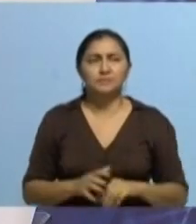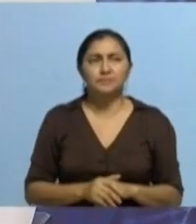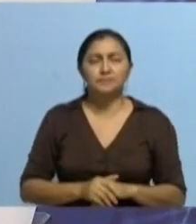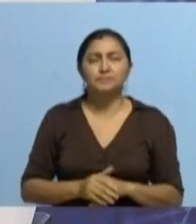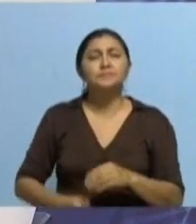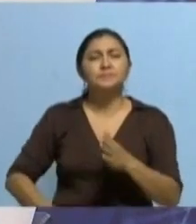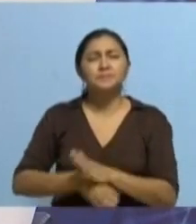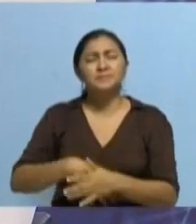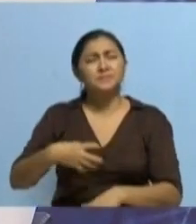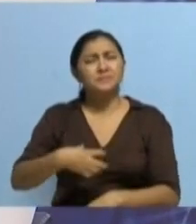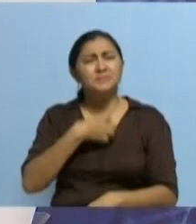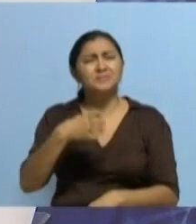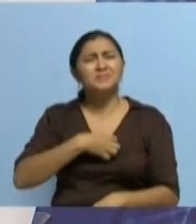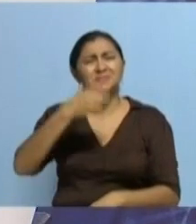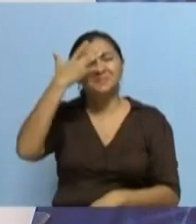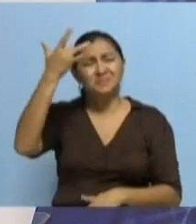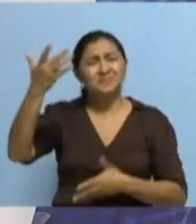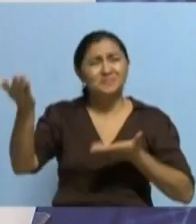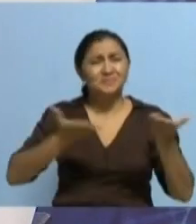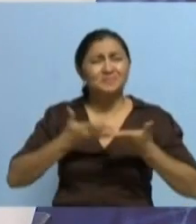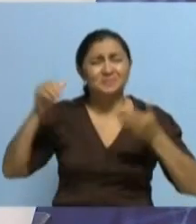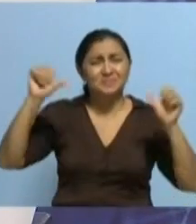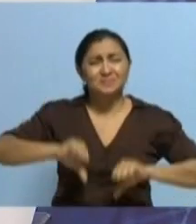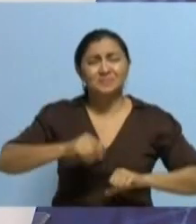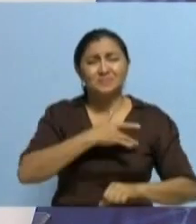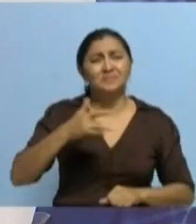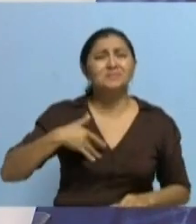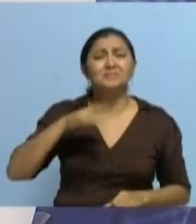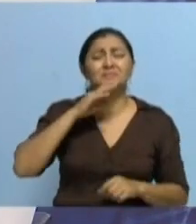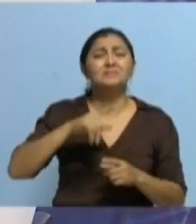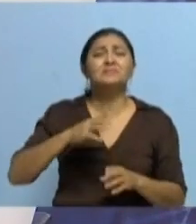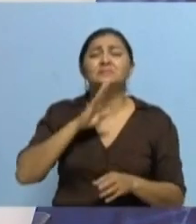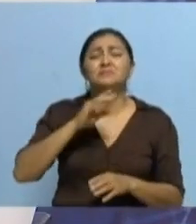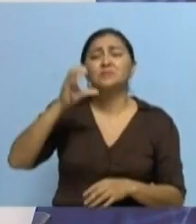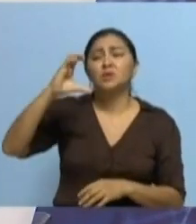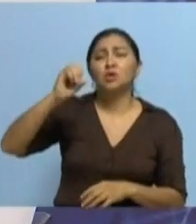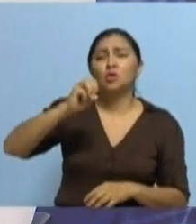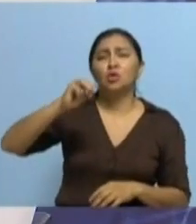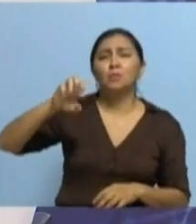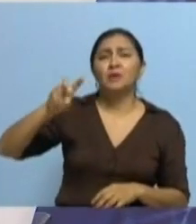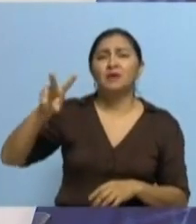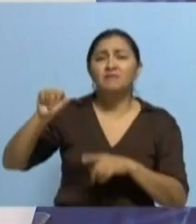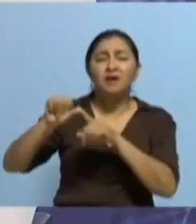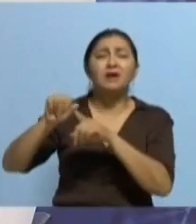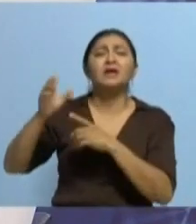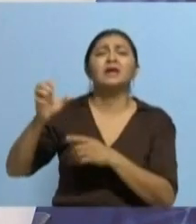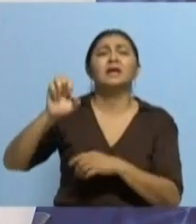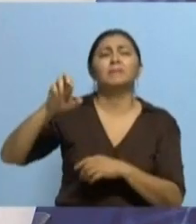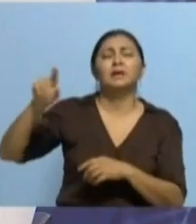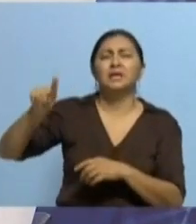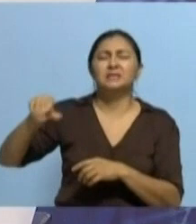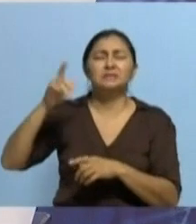quejas por la mala prestación en los servicios de salud por parte de Comeva EPS a los pacientes oncológicos.